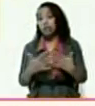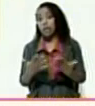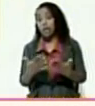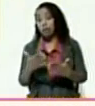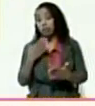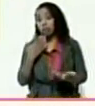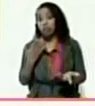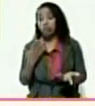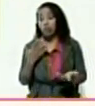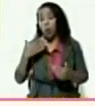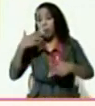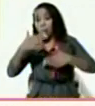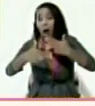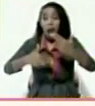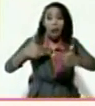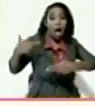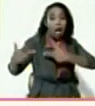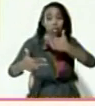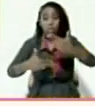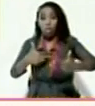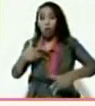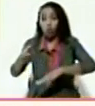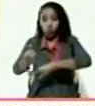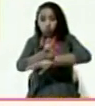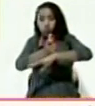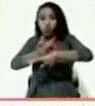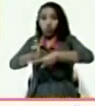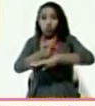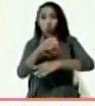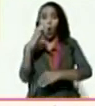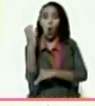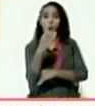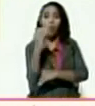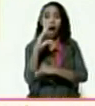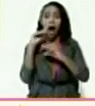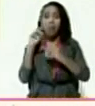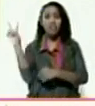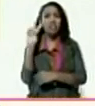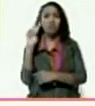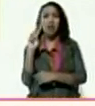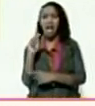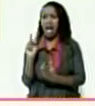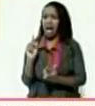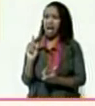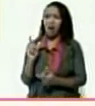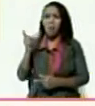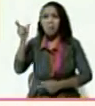delincuentes que gobiernan Colombia hablen que un venezolano está en peligro.